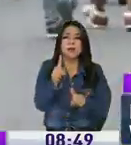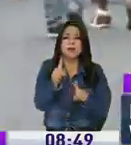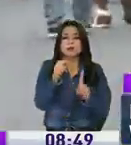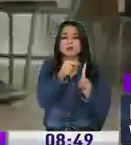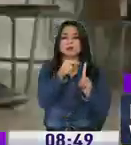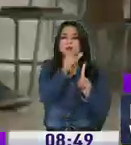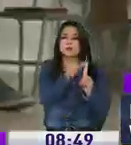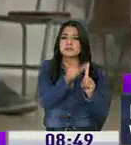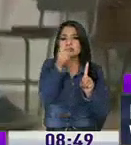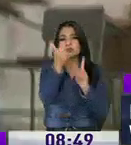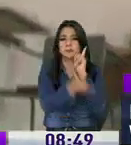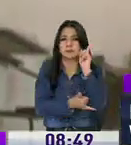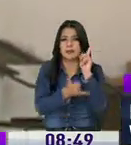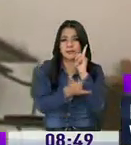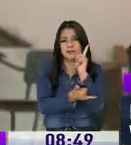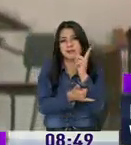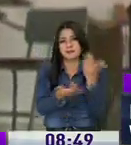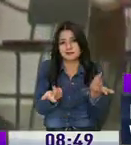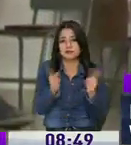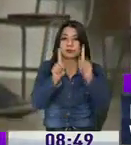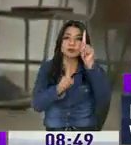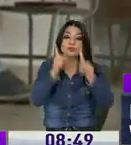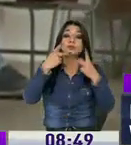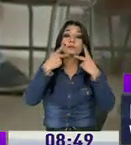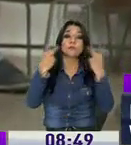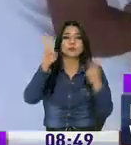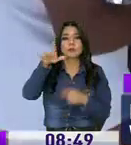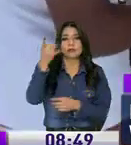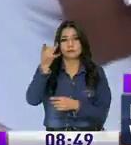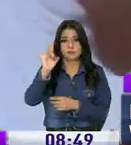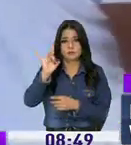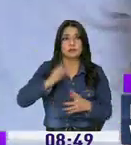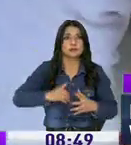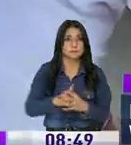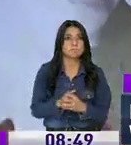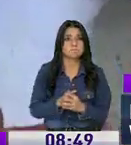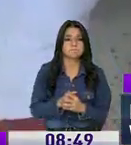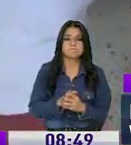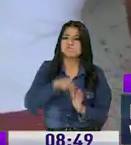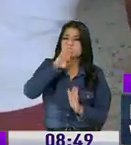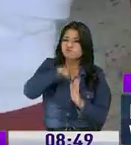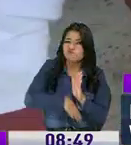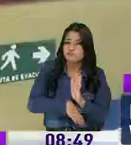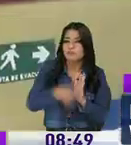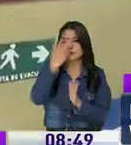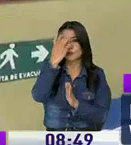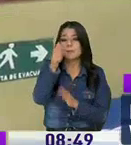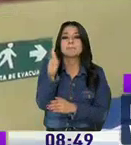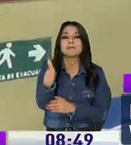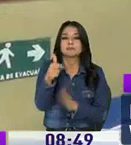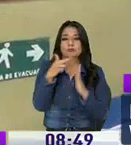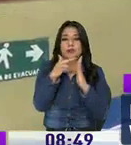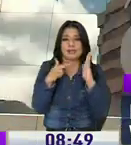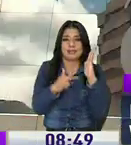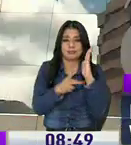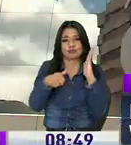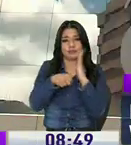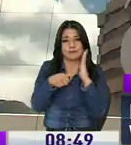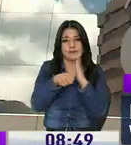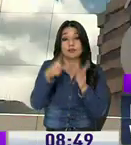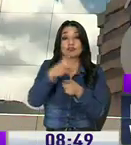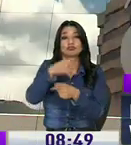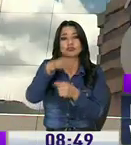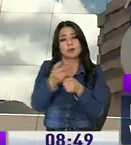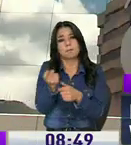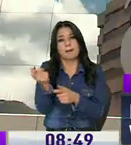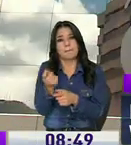los empadronados para la consulta popular del 2018. La disminución se debió a un proceso de depuración que ejecutó el CNE, lo